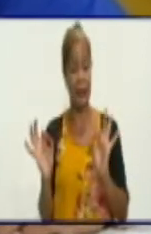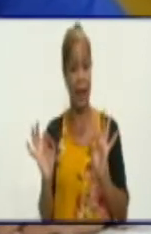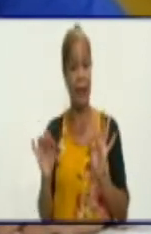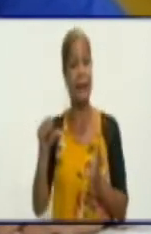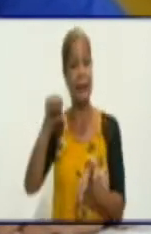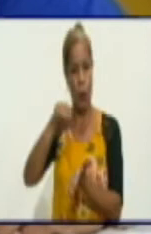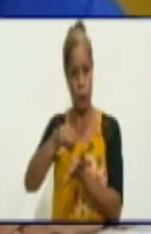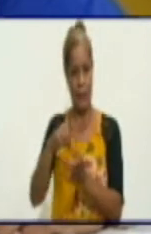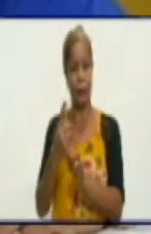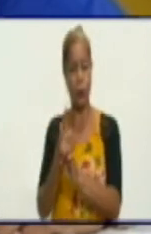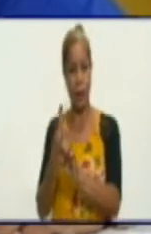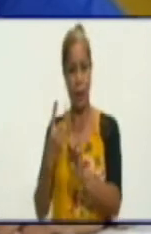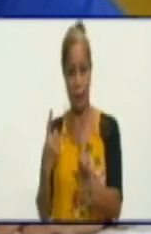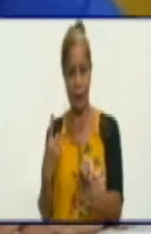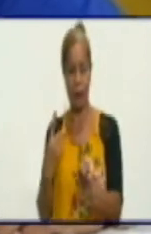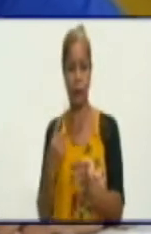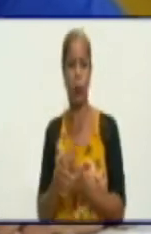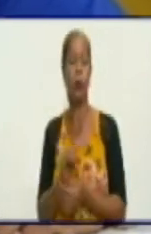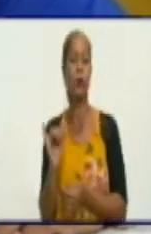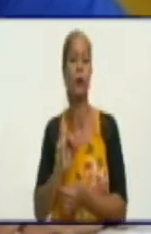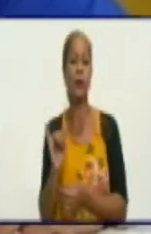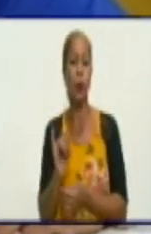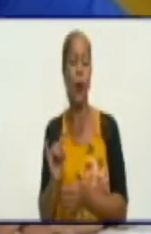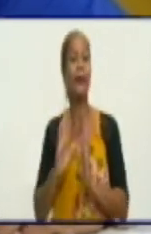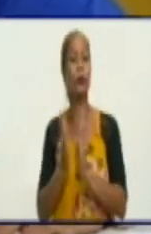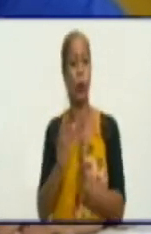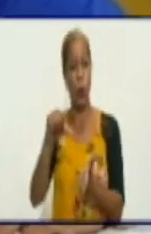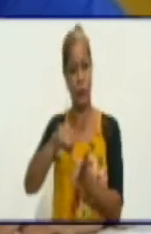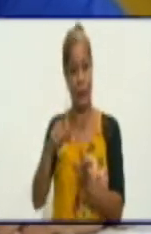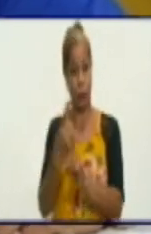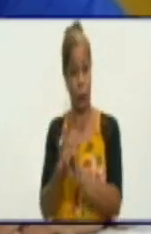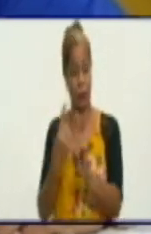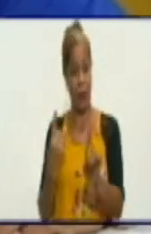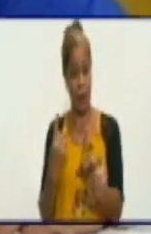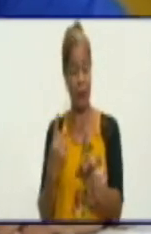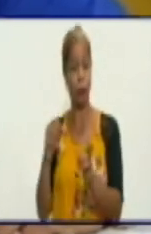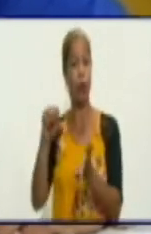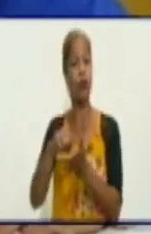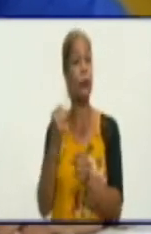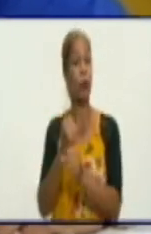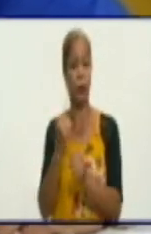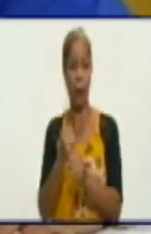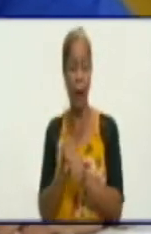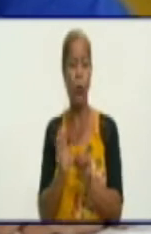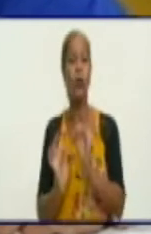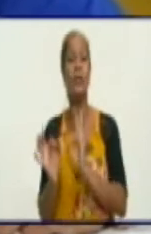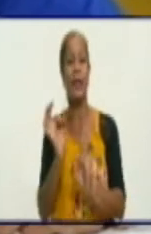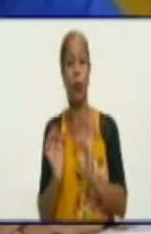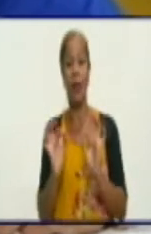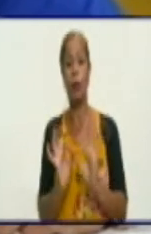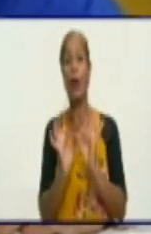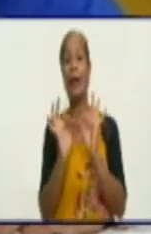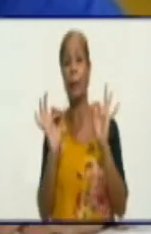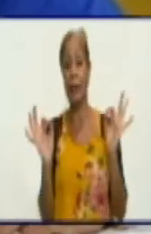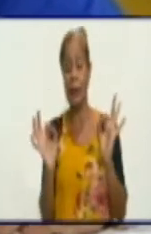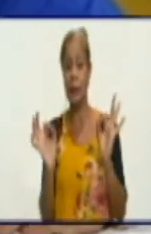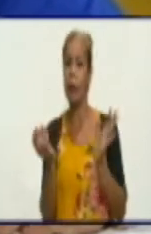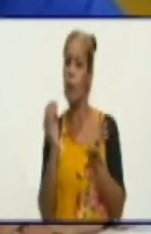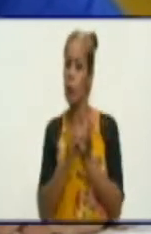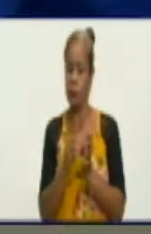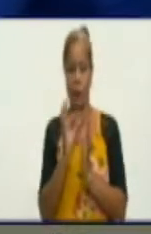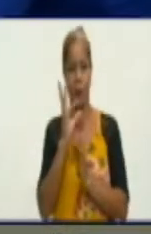El mismo 24 hicimos un engalanamiento en todos los centros laborales en espera de esta fecha, y el 25 hicimos este trabajo voluntario en los diferentes lugares.